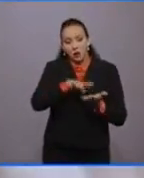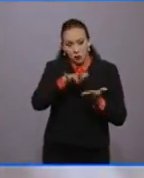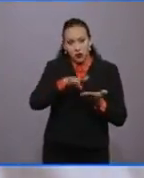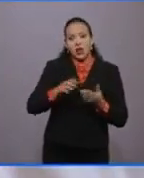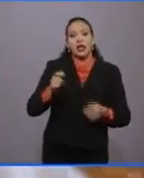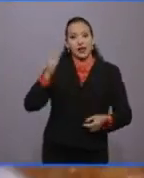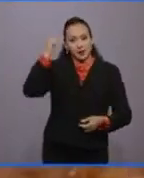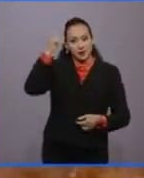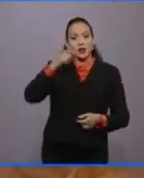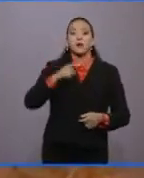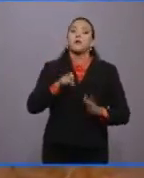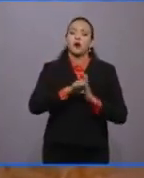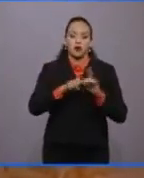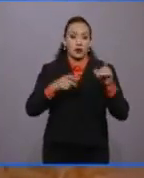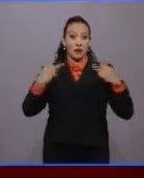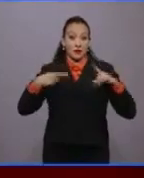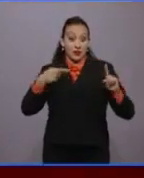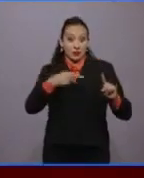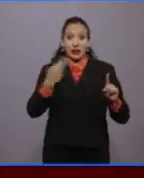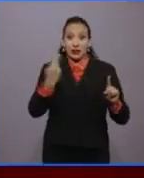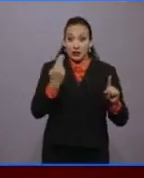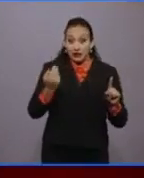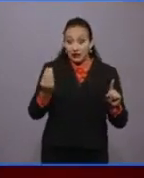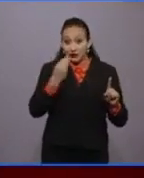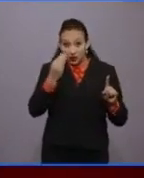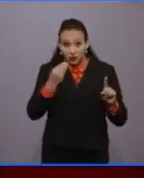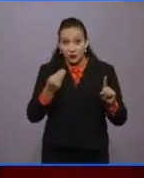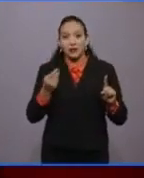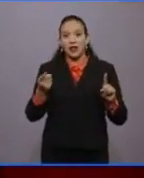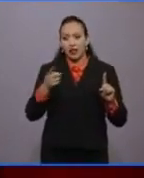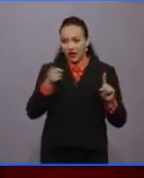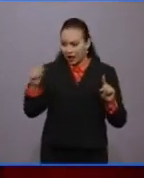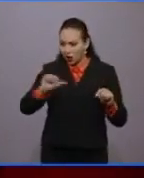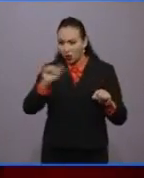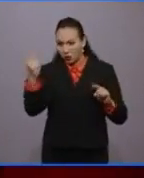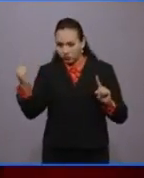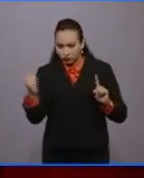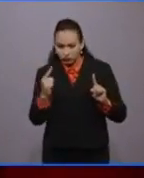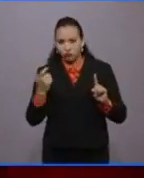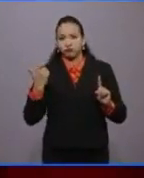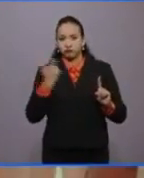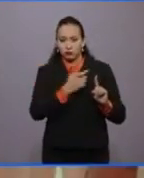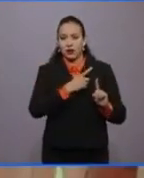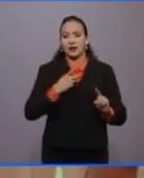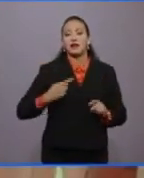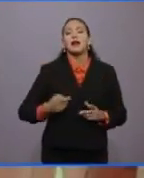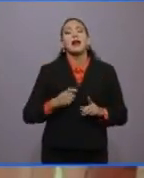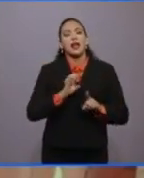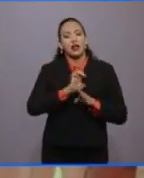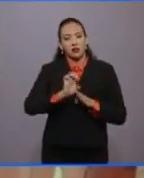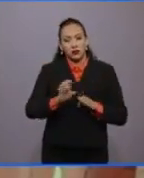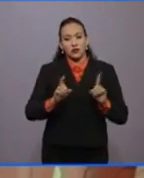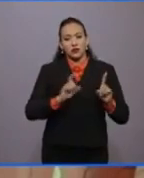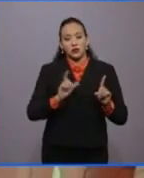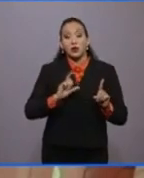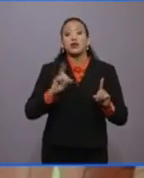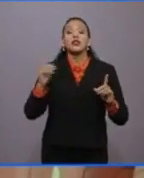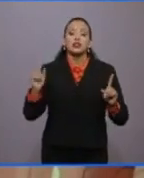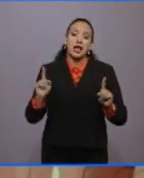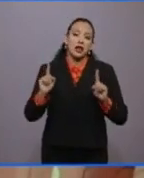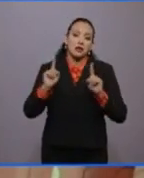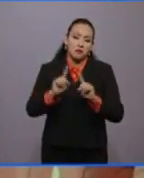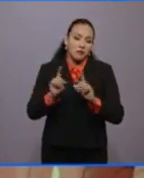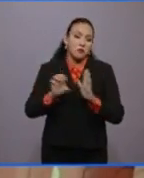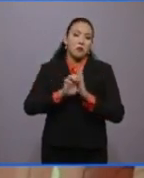mantiene en tanto que la persona necesite de ella para subsistir. La sala precisó que el derecho a reclamar alimentos después de la